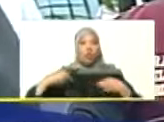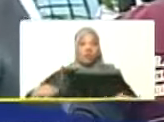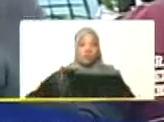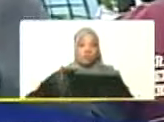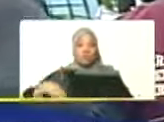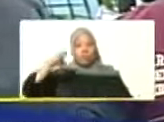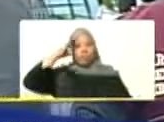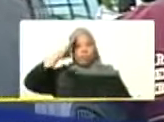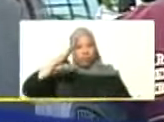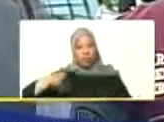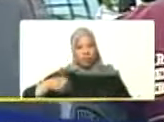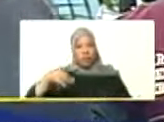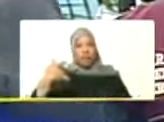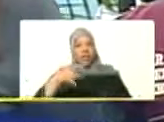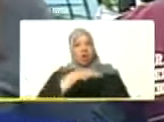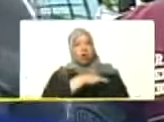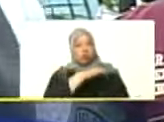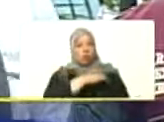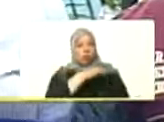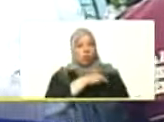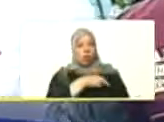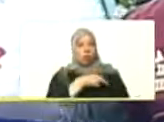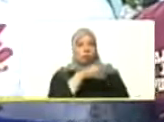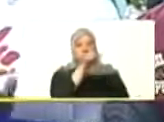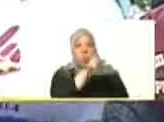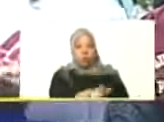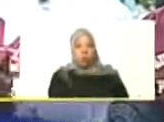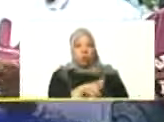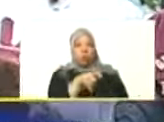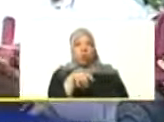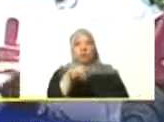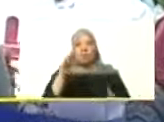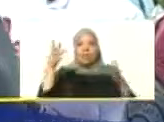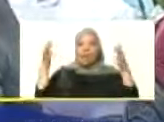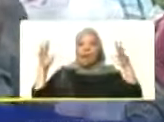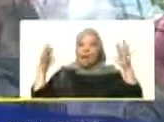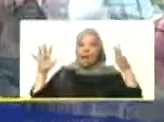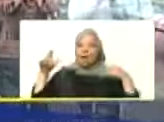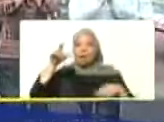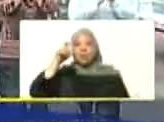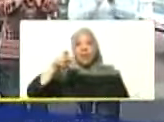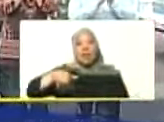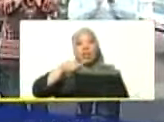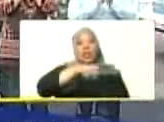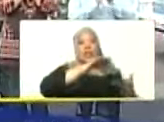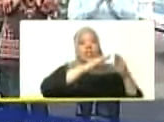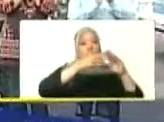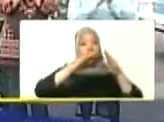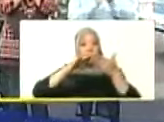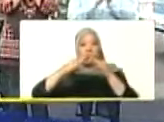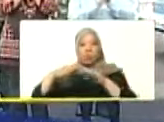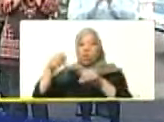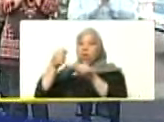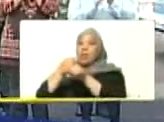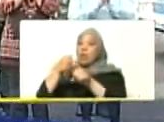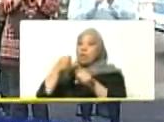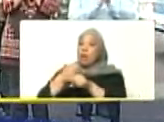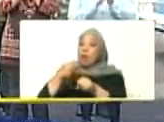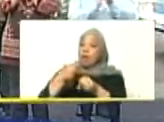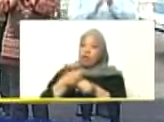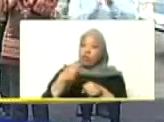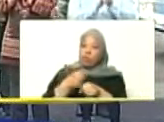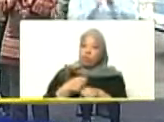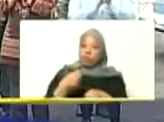creador del poder popular organizado que está en cada una de las comunidades trabajando con